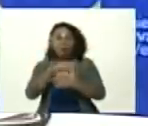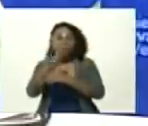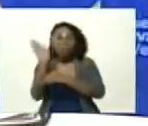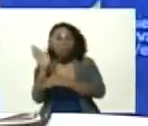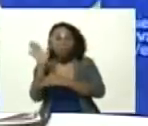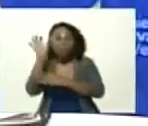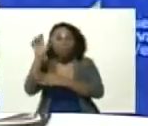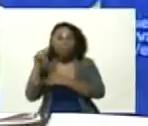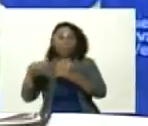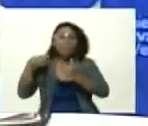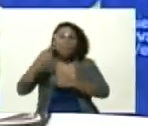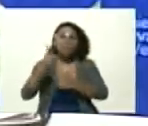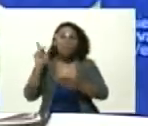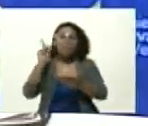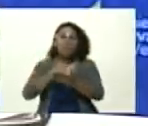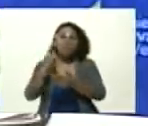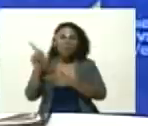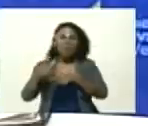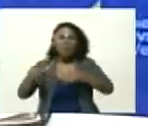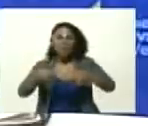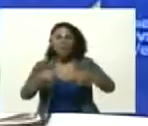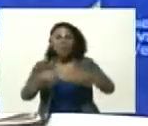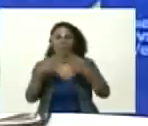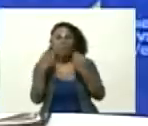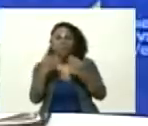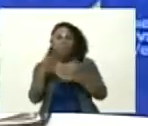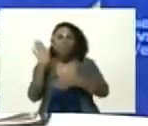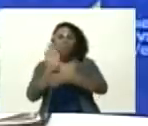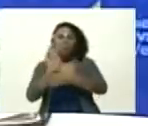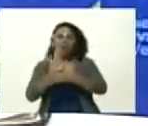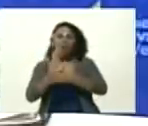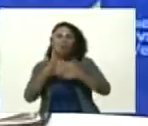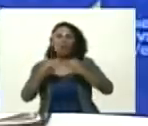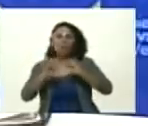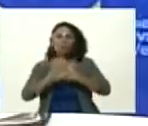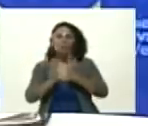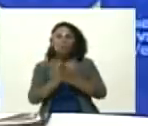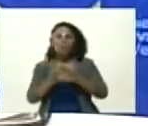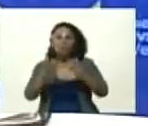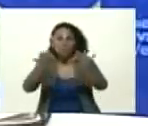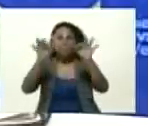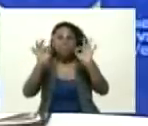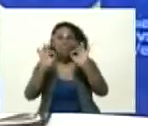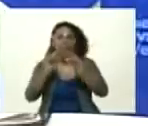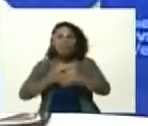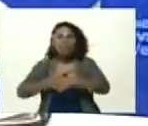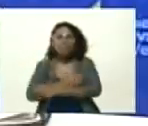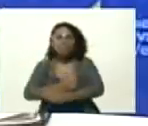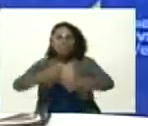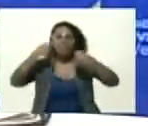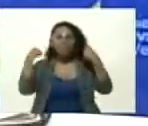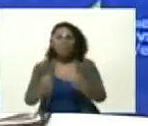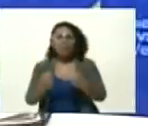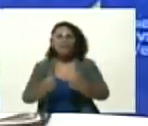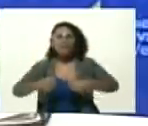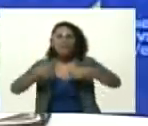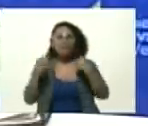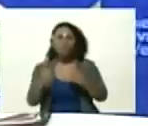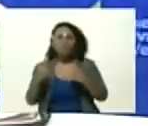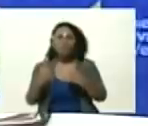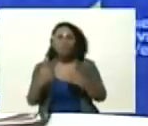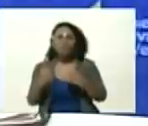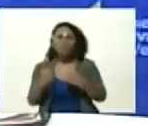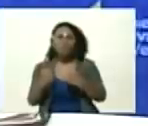país mañana va llegando esta tromba. Con mucho cuidado, todo el mundo mosca. Nervios de acero, nervios de acero,